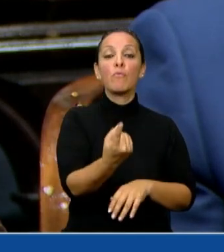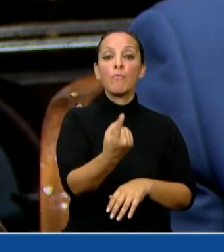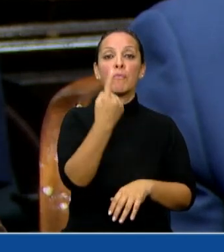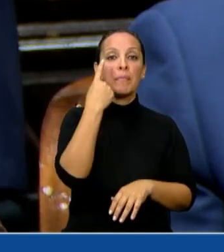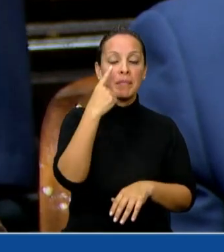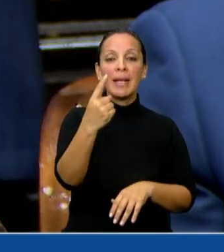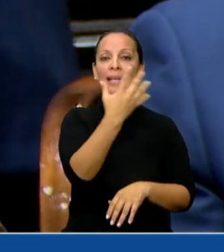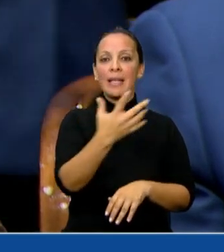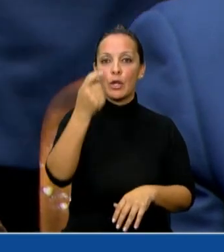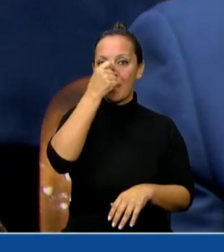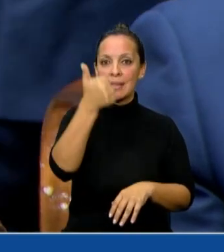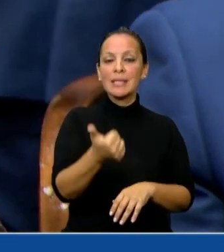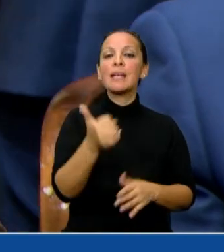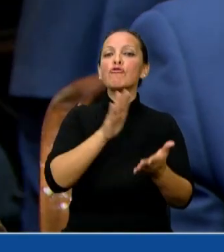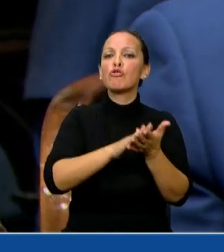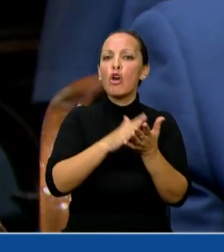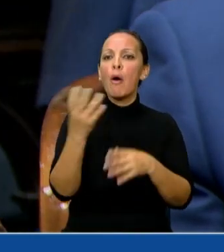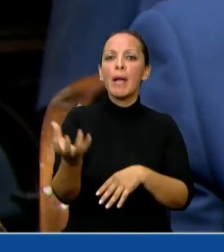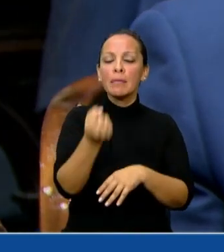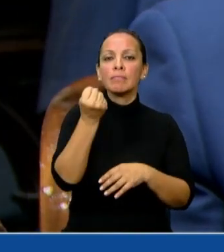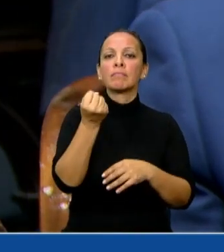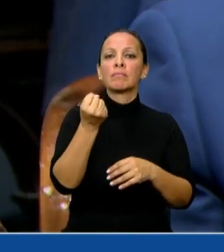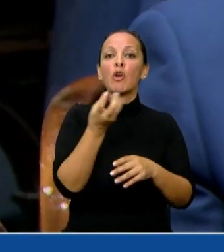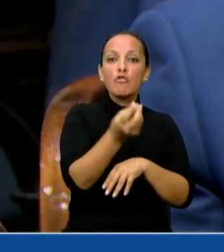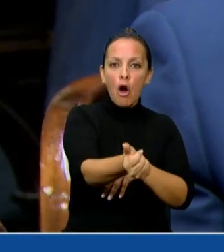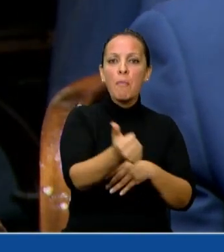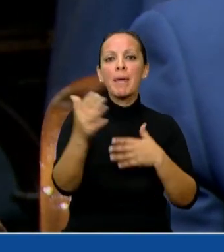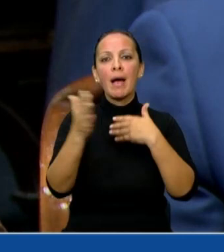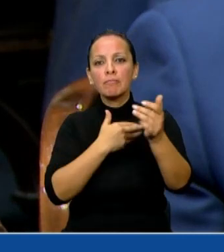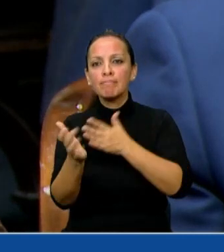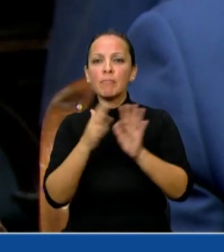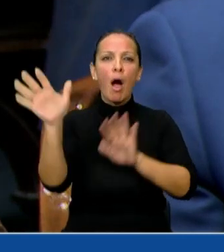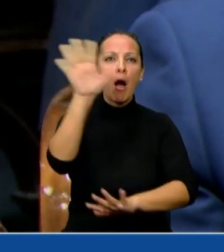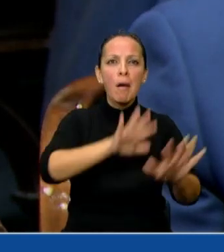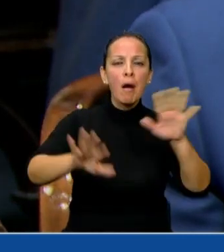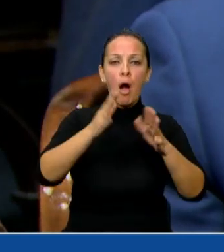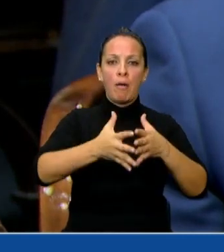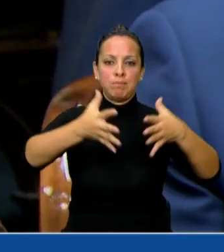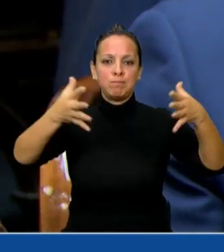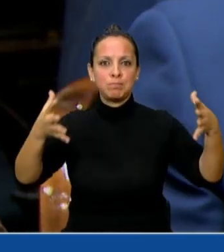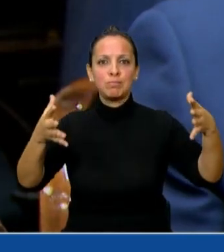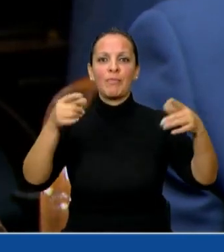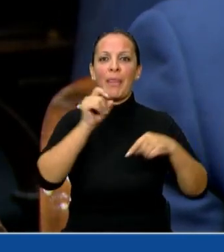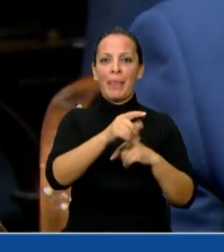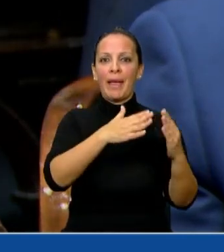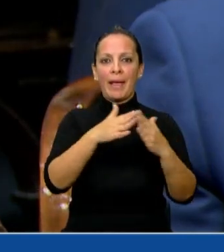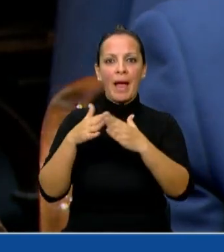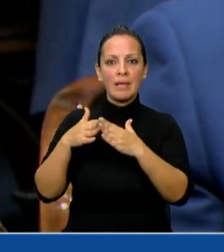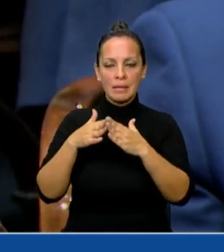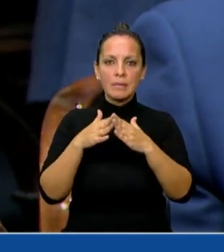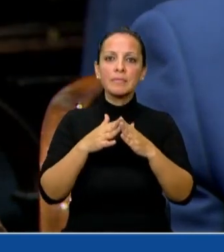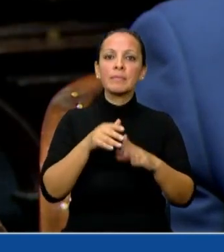21.526, destinadas a la adquisición, construcción, refacción o ampliación de vivienda de carácter